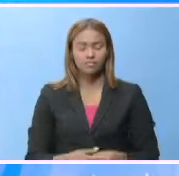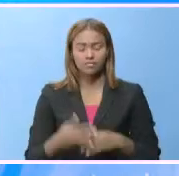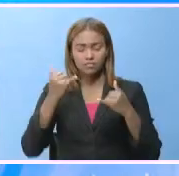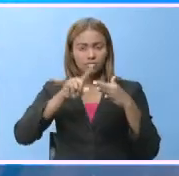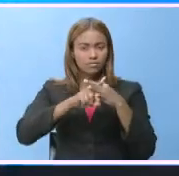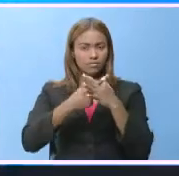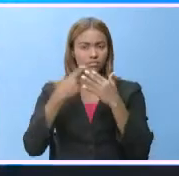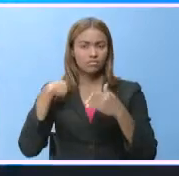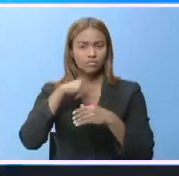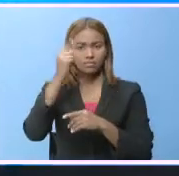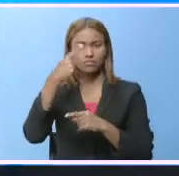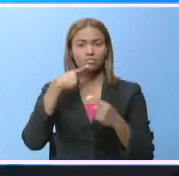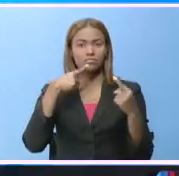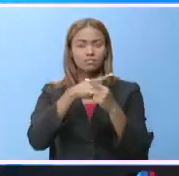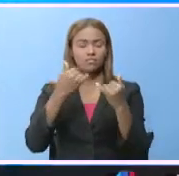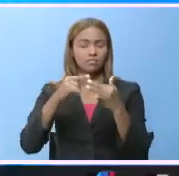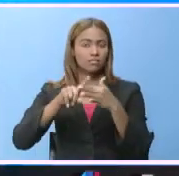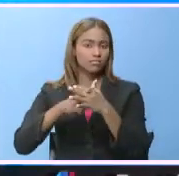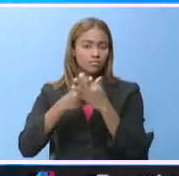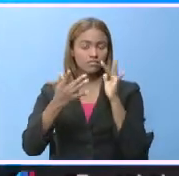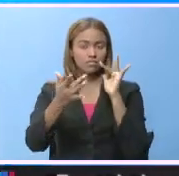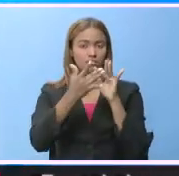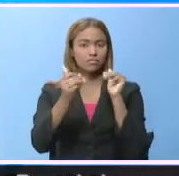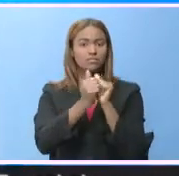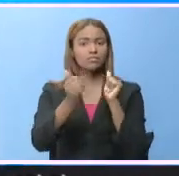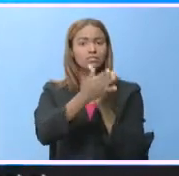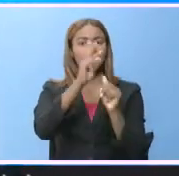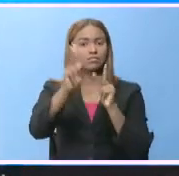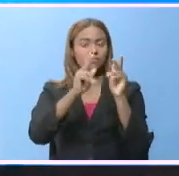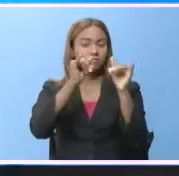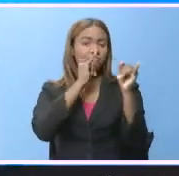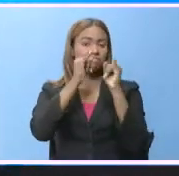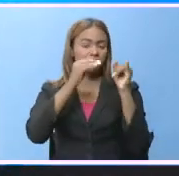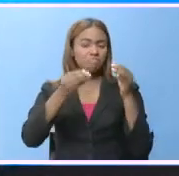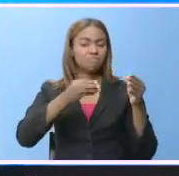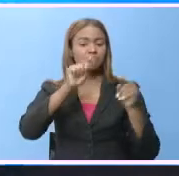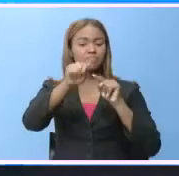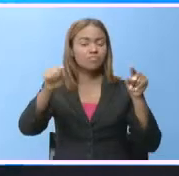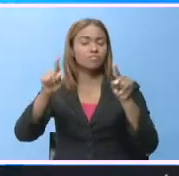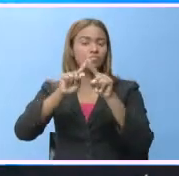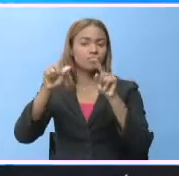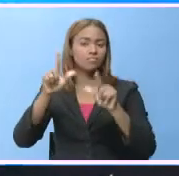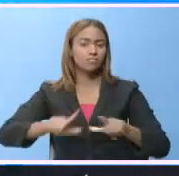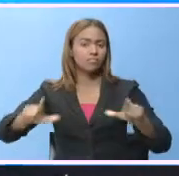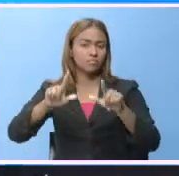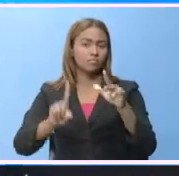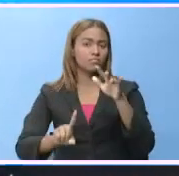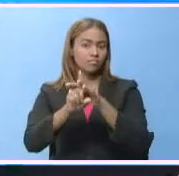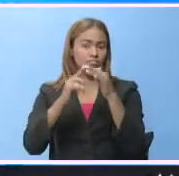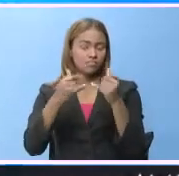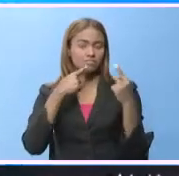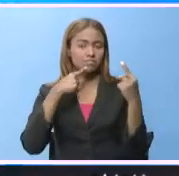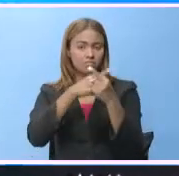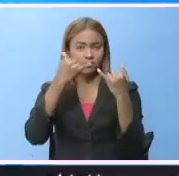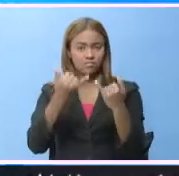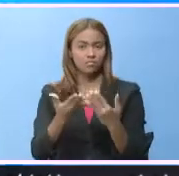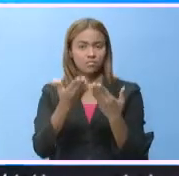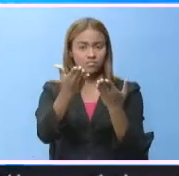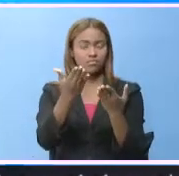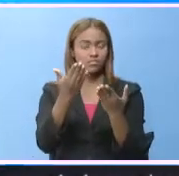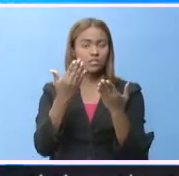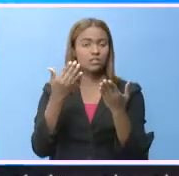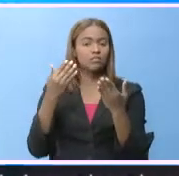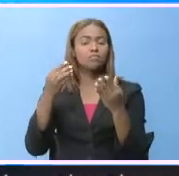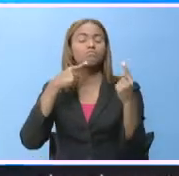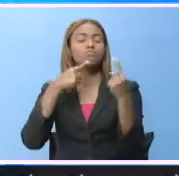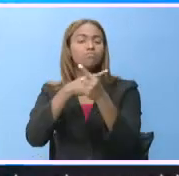Iniciando nuestra primera emisión, empezamos a conectar con nuestros periodistas diseminados donde surge la noticia. Ahí está presente nuestra